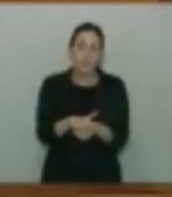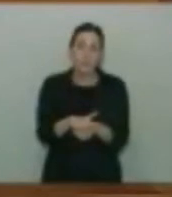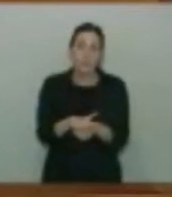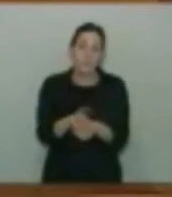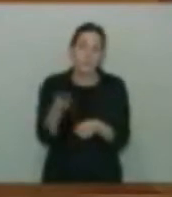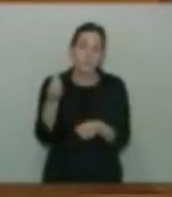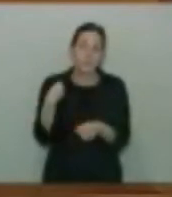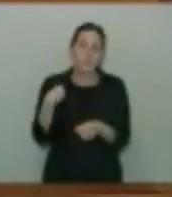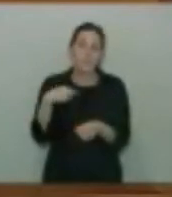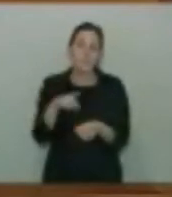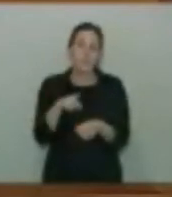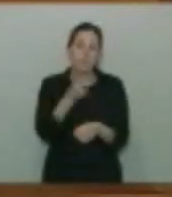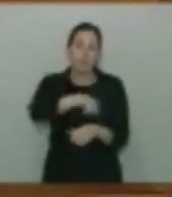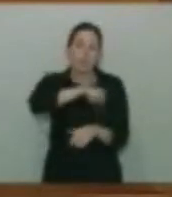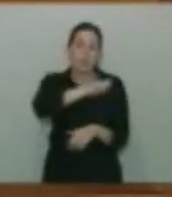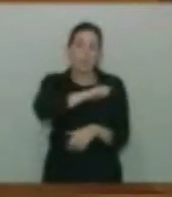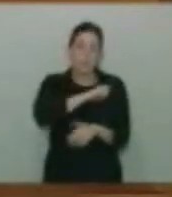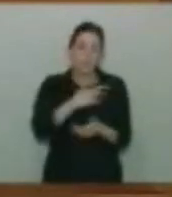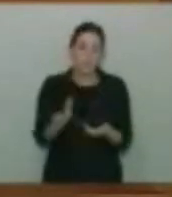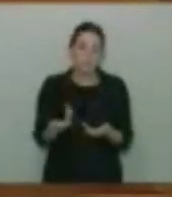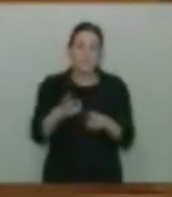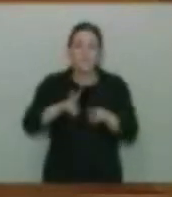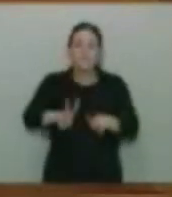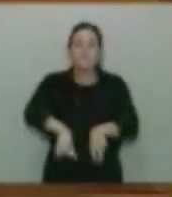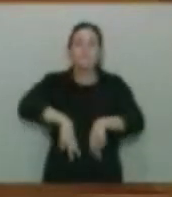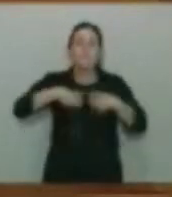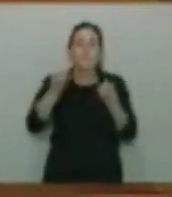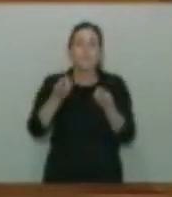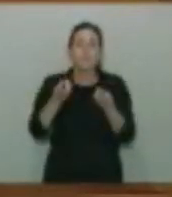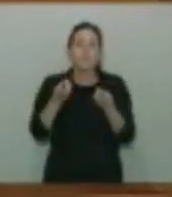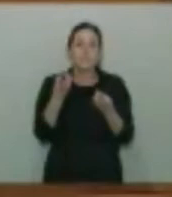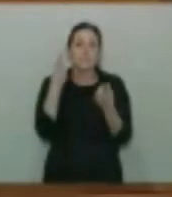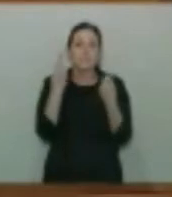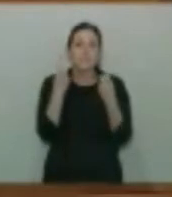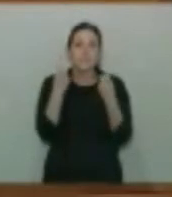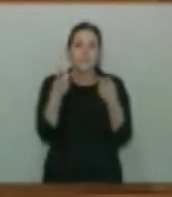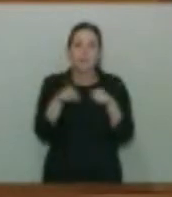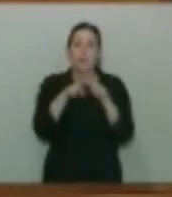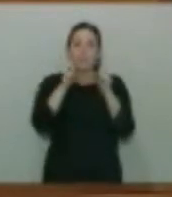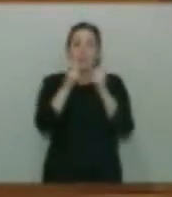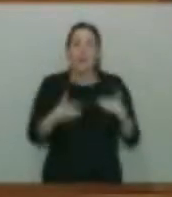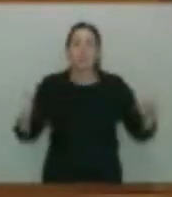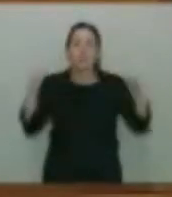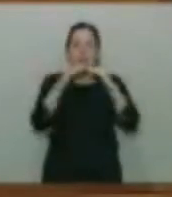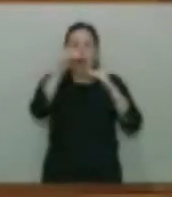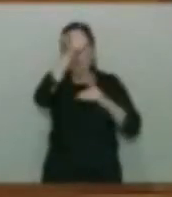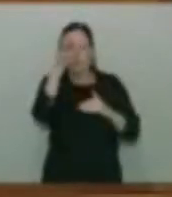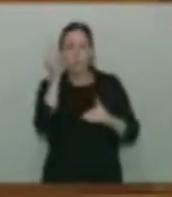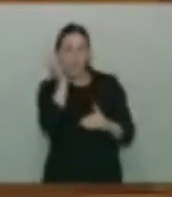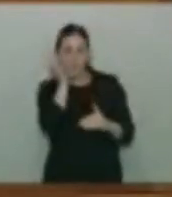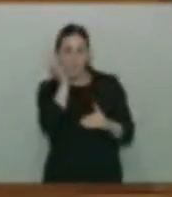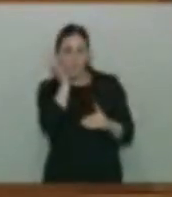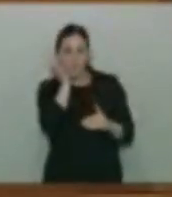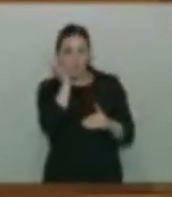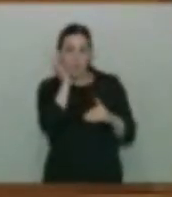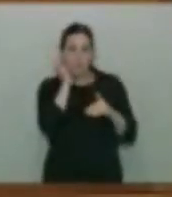en el ámbito nacional. Reformas que además son necesarias para garantizar la igualdad, no solo entre hombres y mujeres, pero no